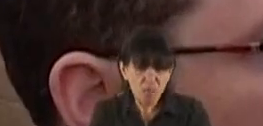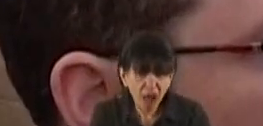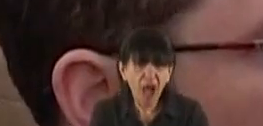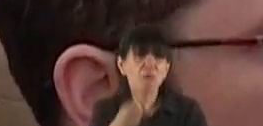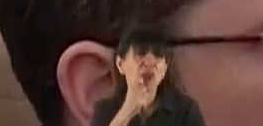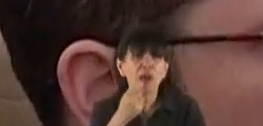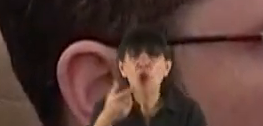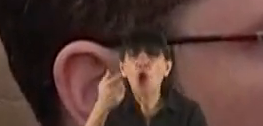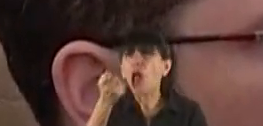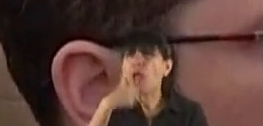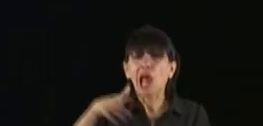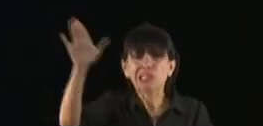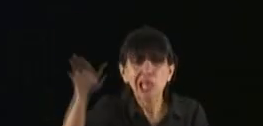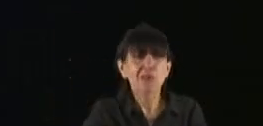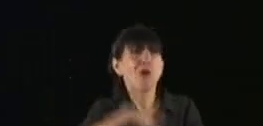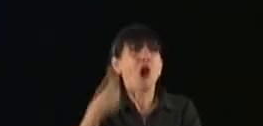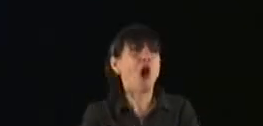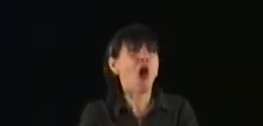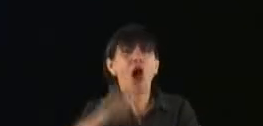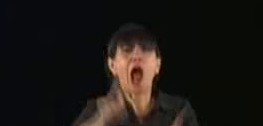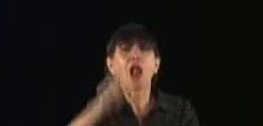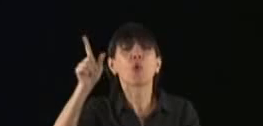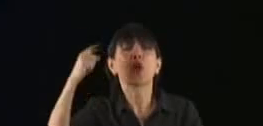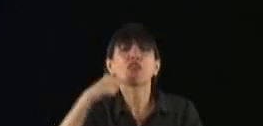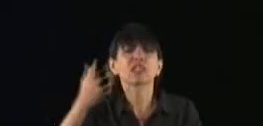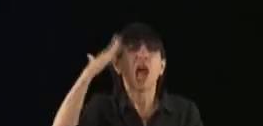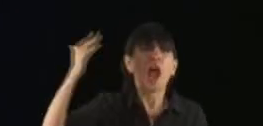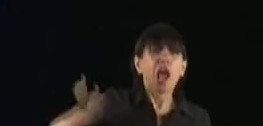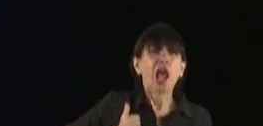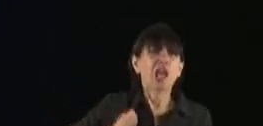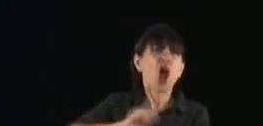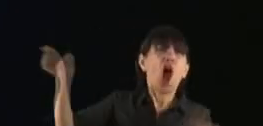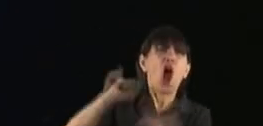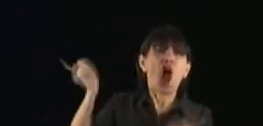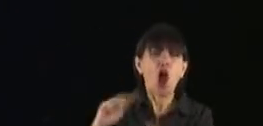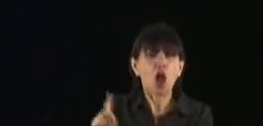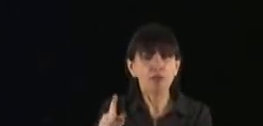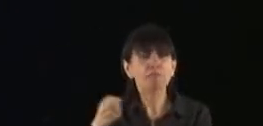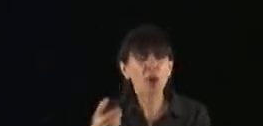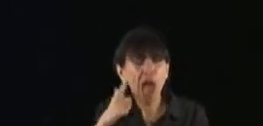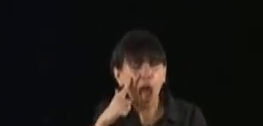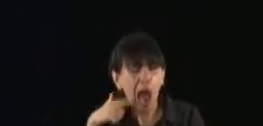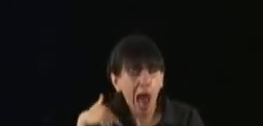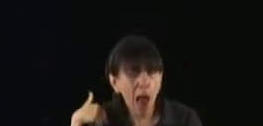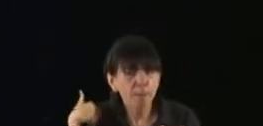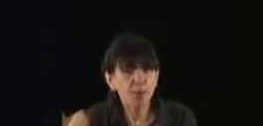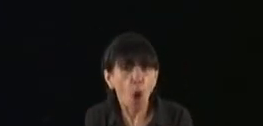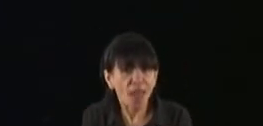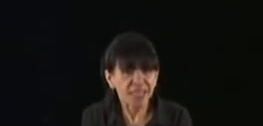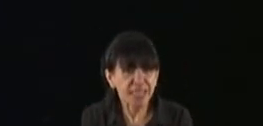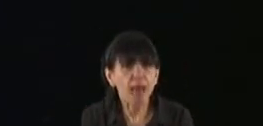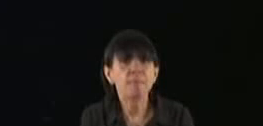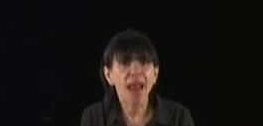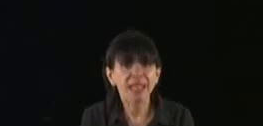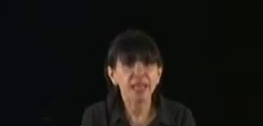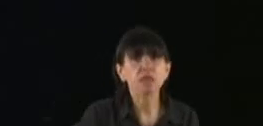negacionistas. ¿Por qué? Porque aprovechan de la inseguridad de todos ustedes para hacerles creer que detrás de esas políticas